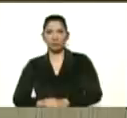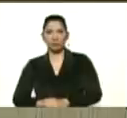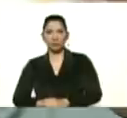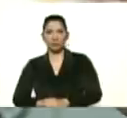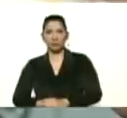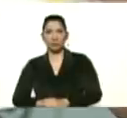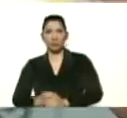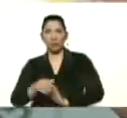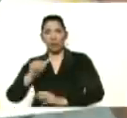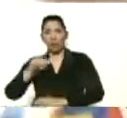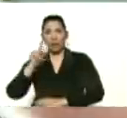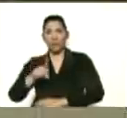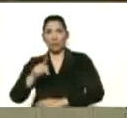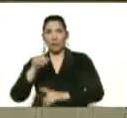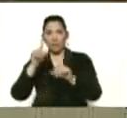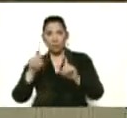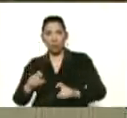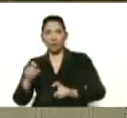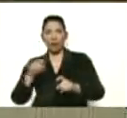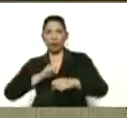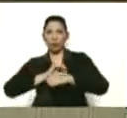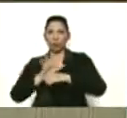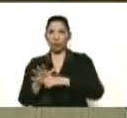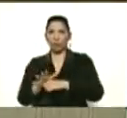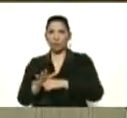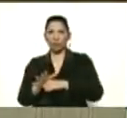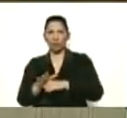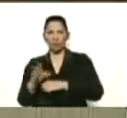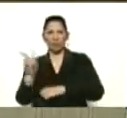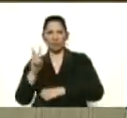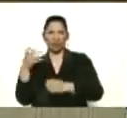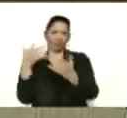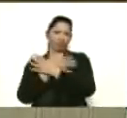AP, las pruebas de coronavirus en Venezuela plantean dudas.